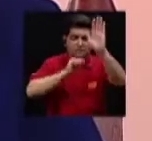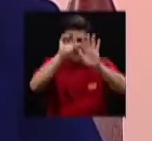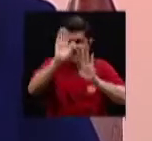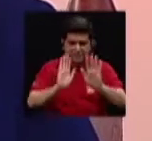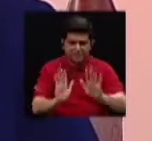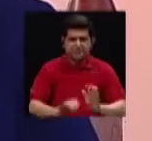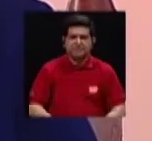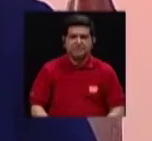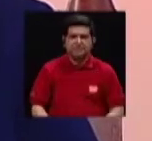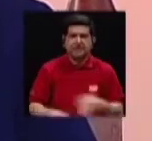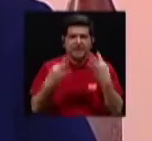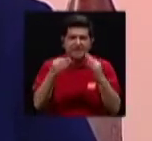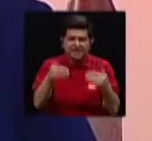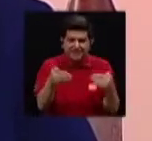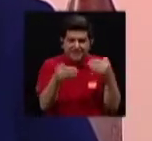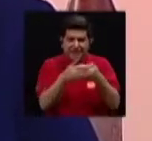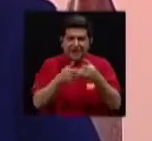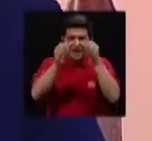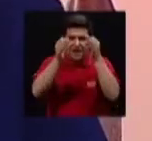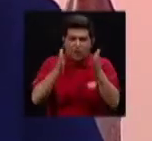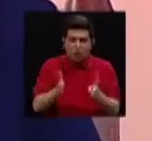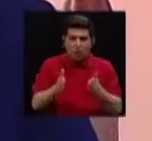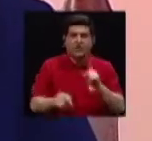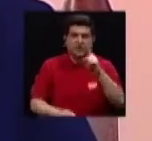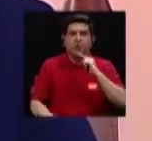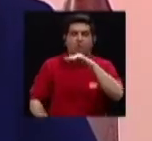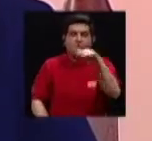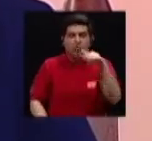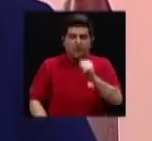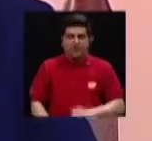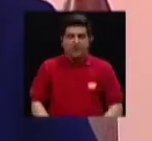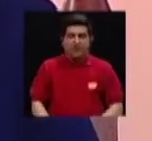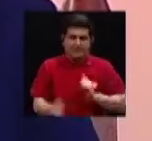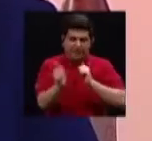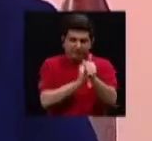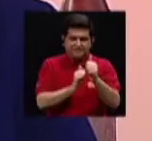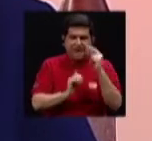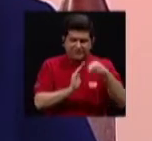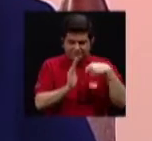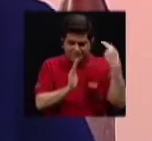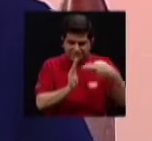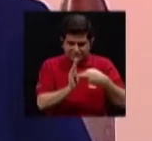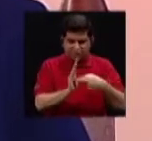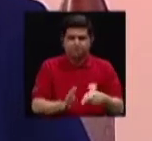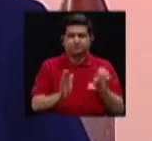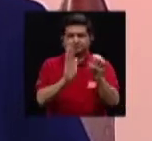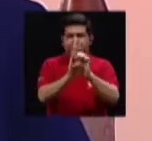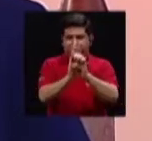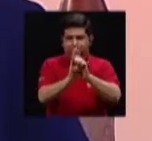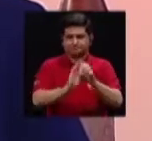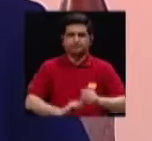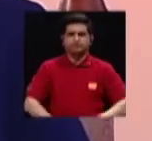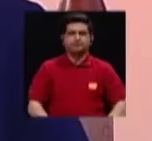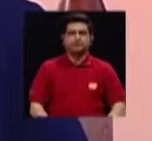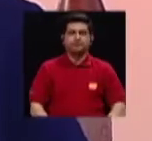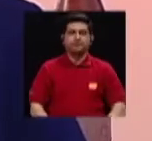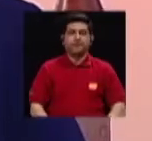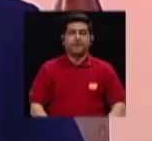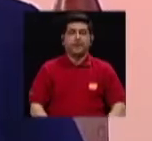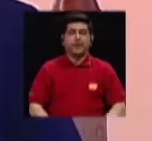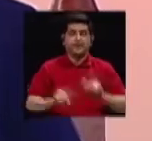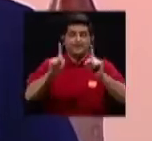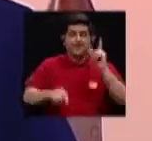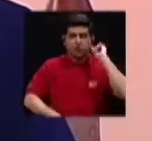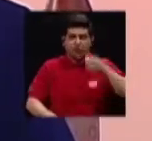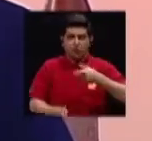queremos acercar al juez a una realidad que sobrepase los papeles. Ejemplo, un obligado a